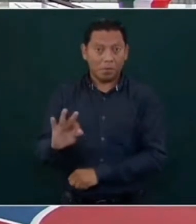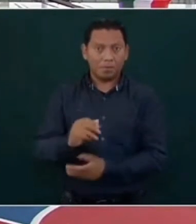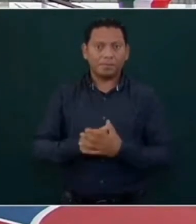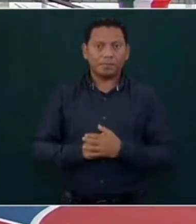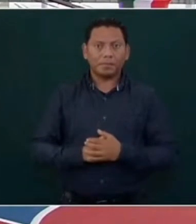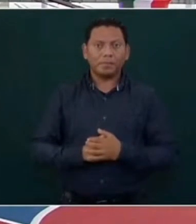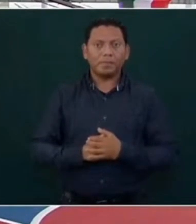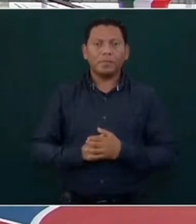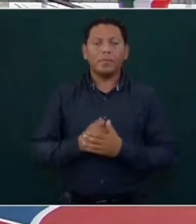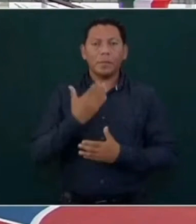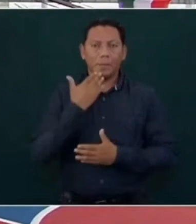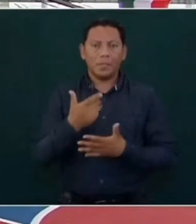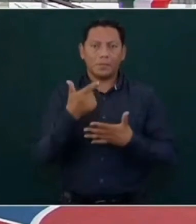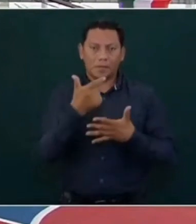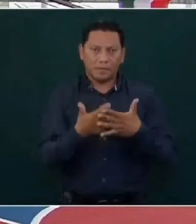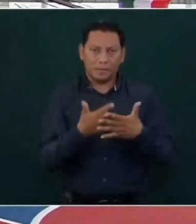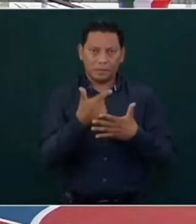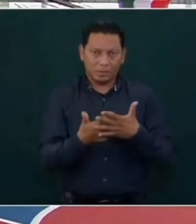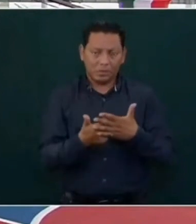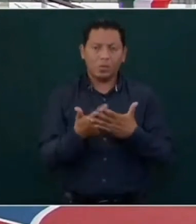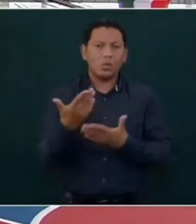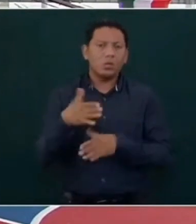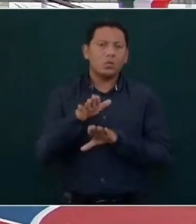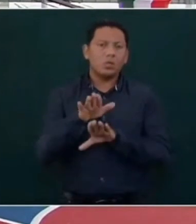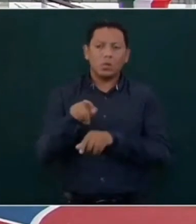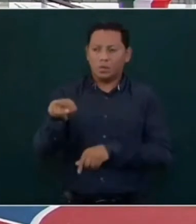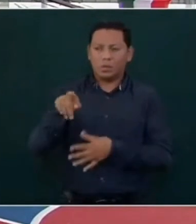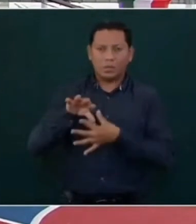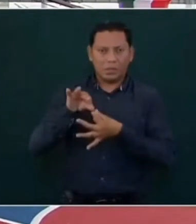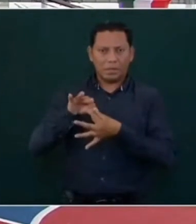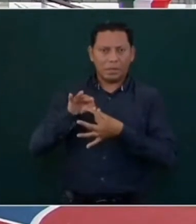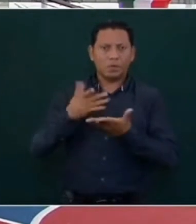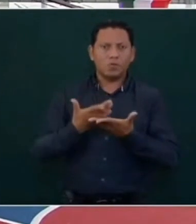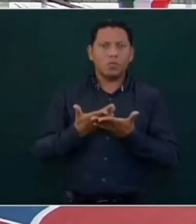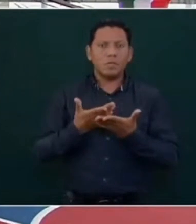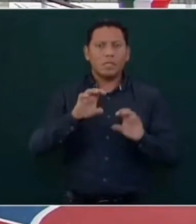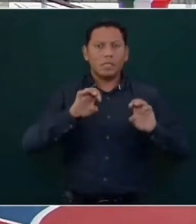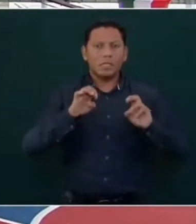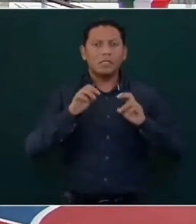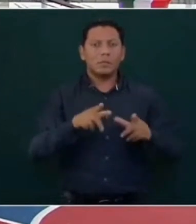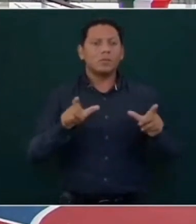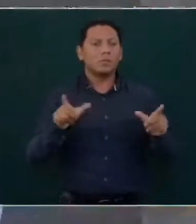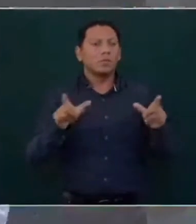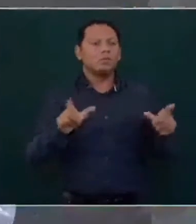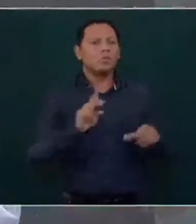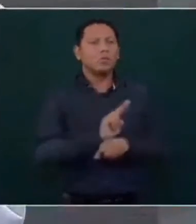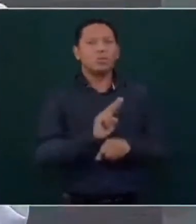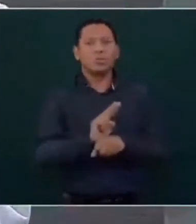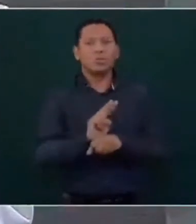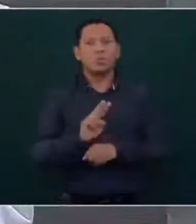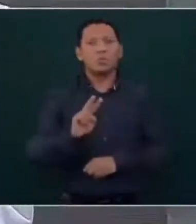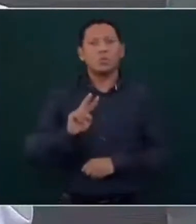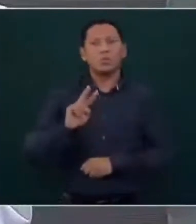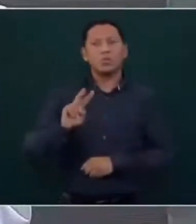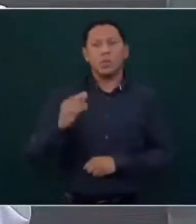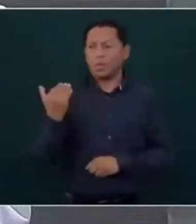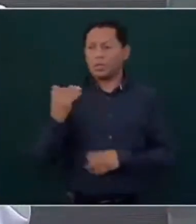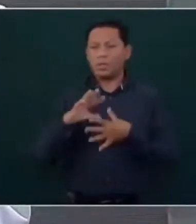Los datos de seguridad en Chiapas, la verdad, son